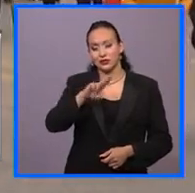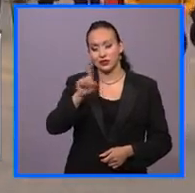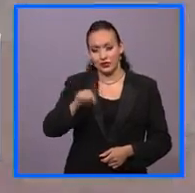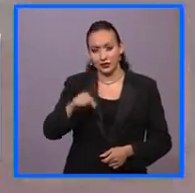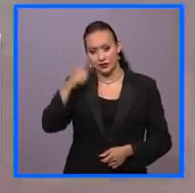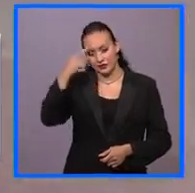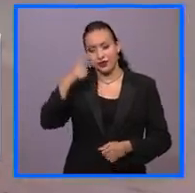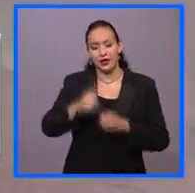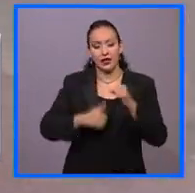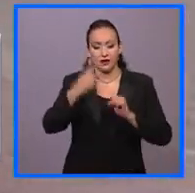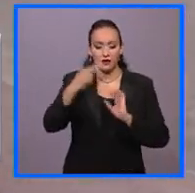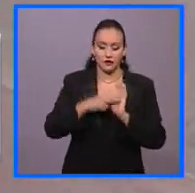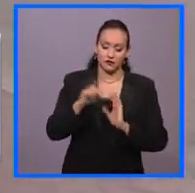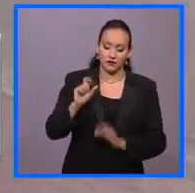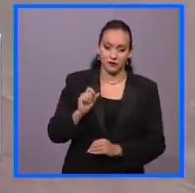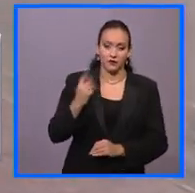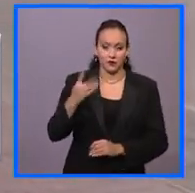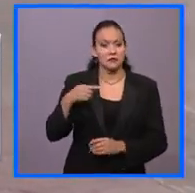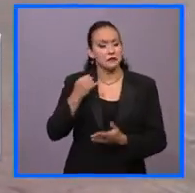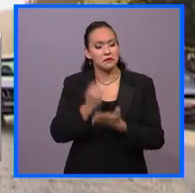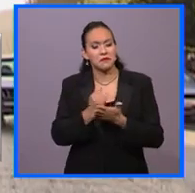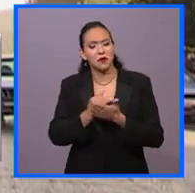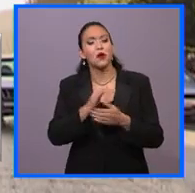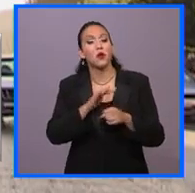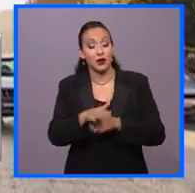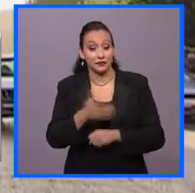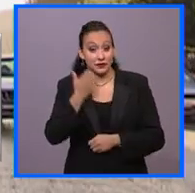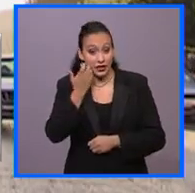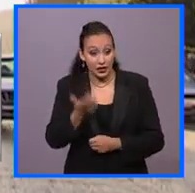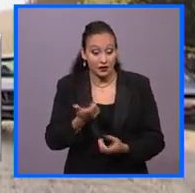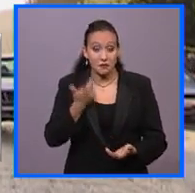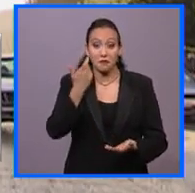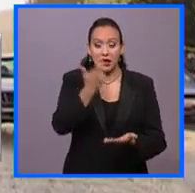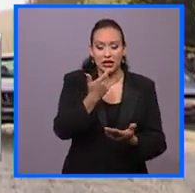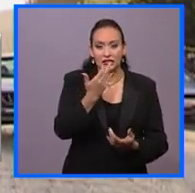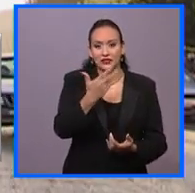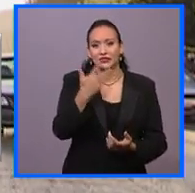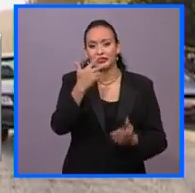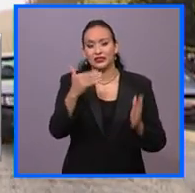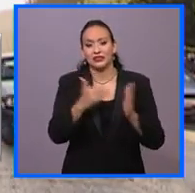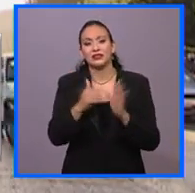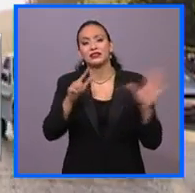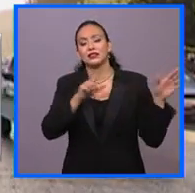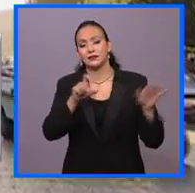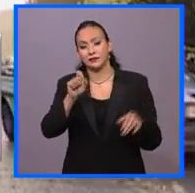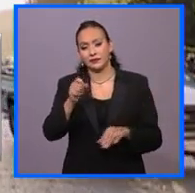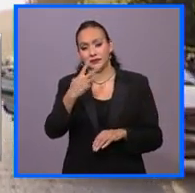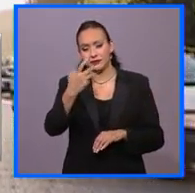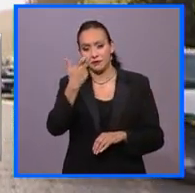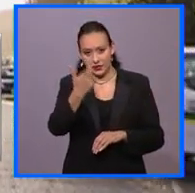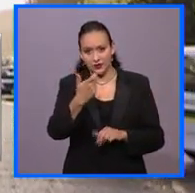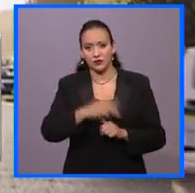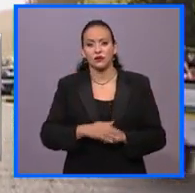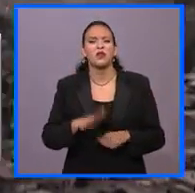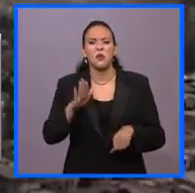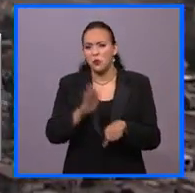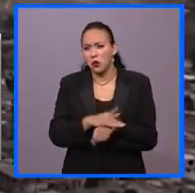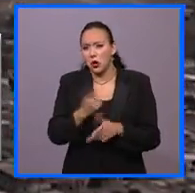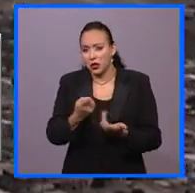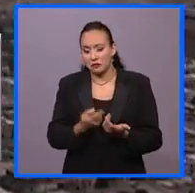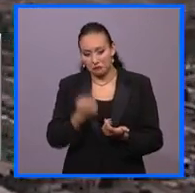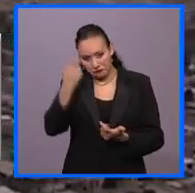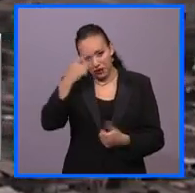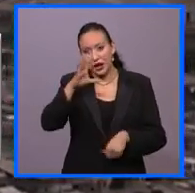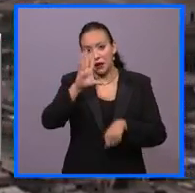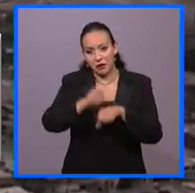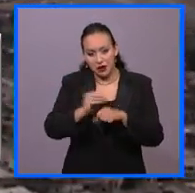fiscal 2024, en las que se establecía el cobro de un derecho de 58,723 pesos por la expedición de